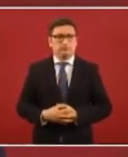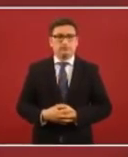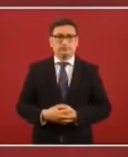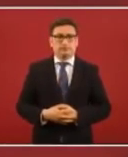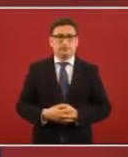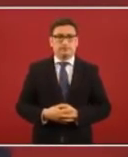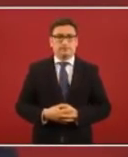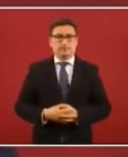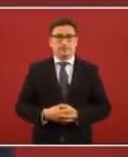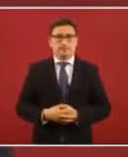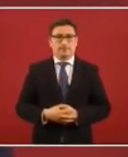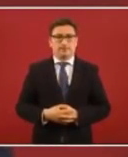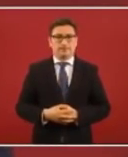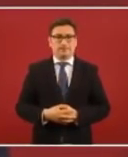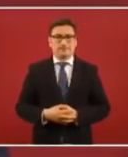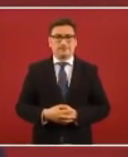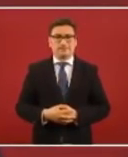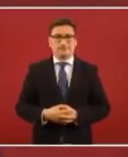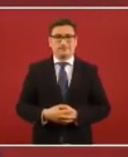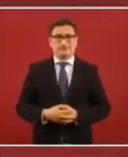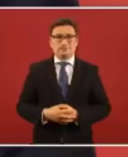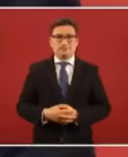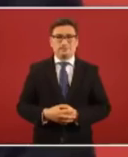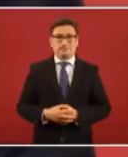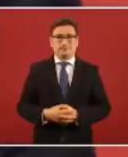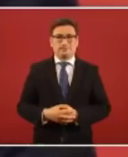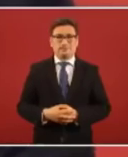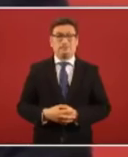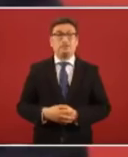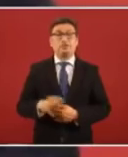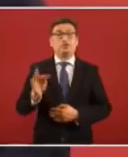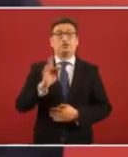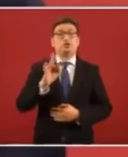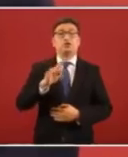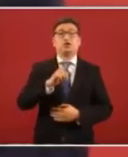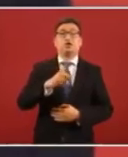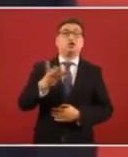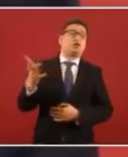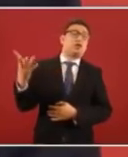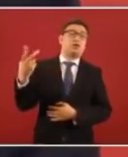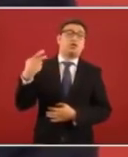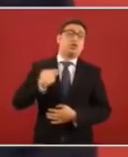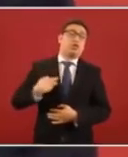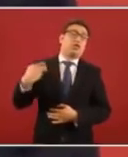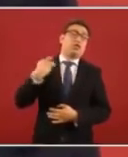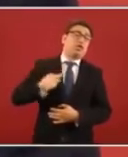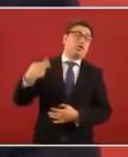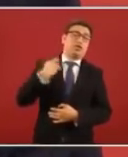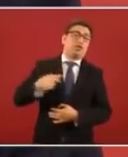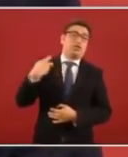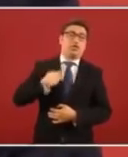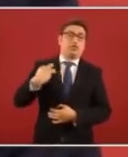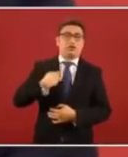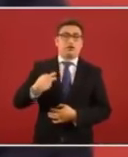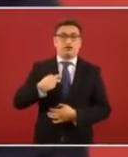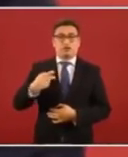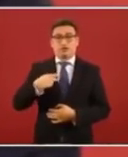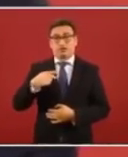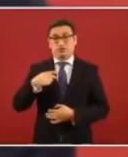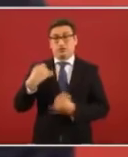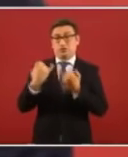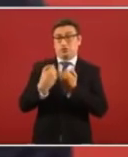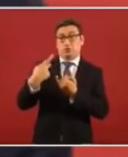aunque se me vengan encima los conservadores y sus